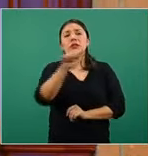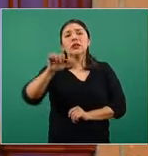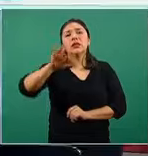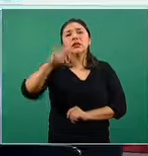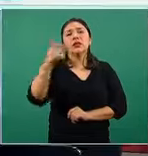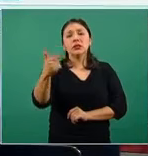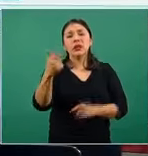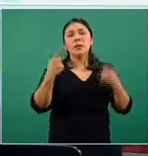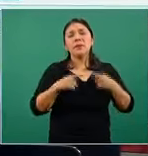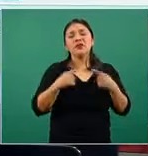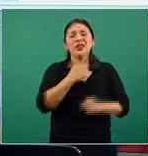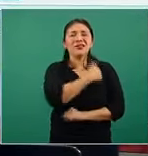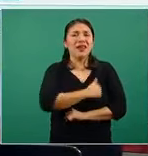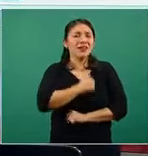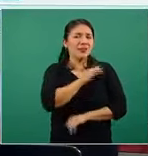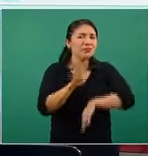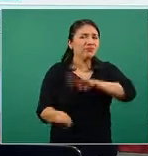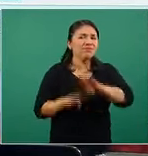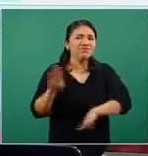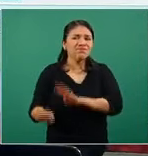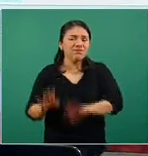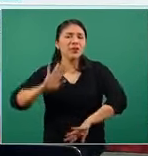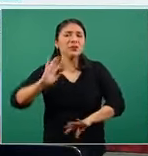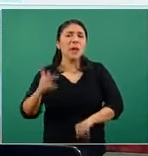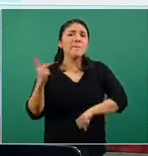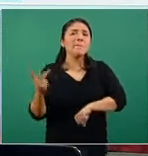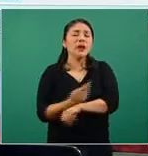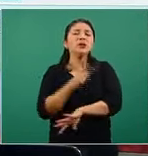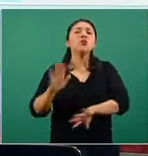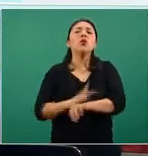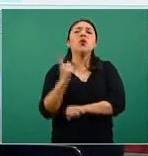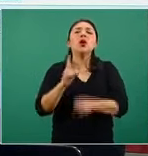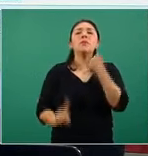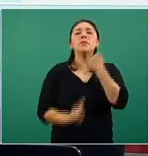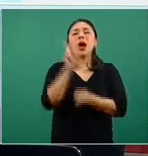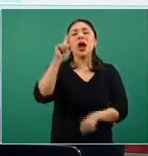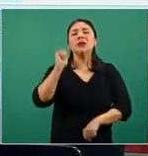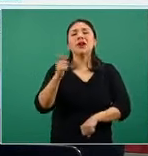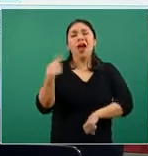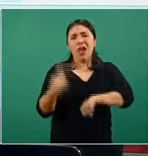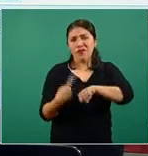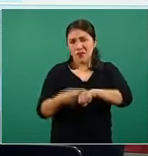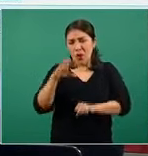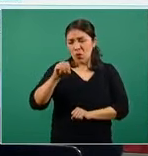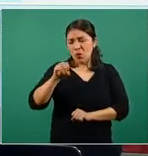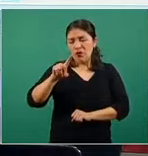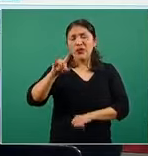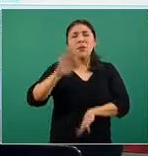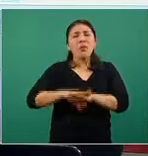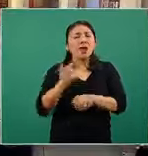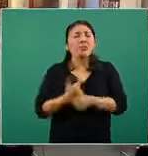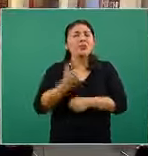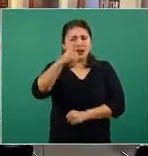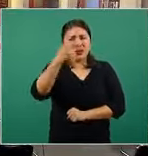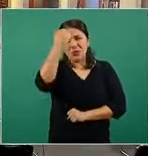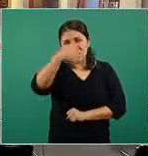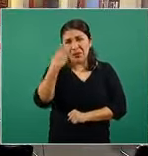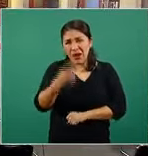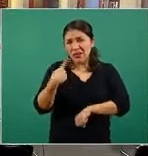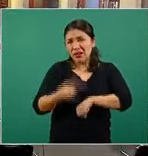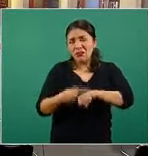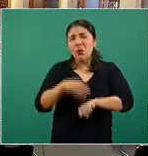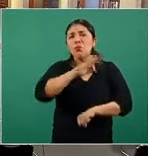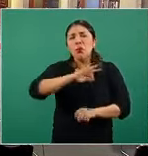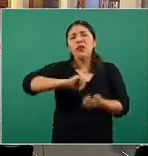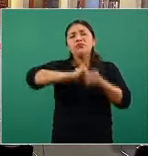174.657 lamentables defunciones que han ocurrido a consecuencias de las complicaciones que sabemos COVID-19 produce en